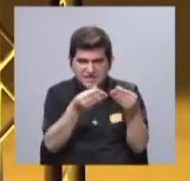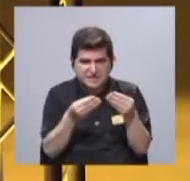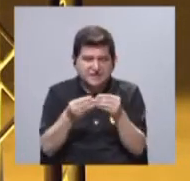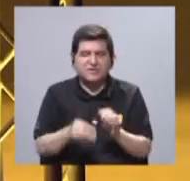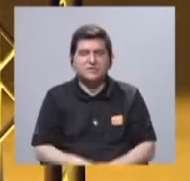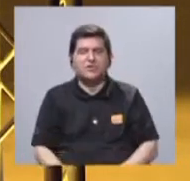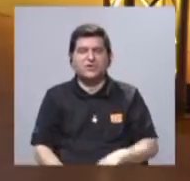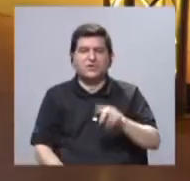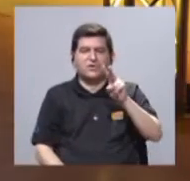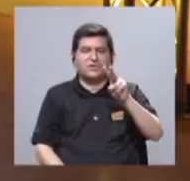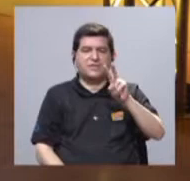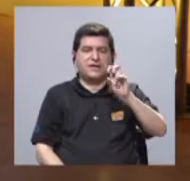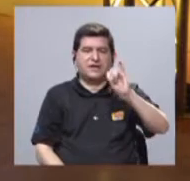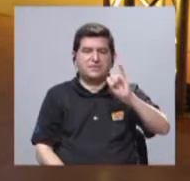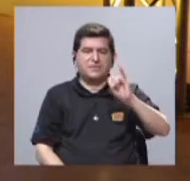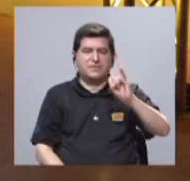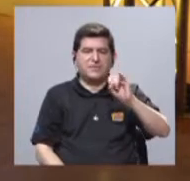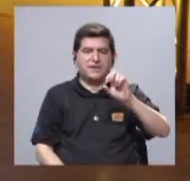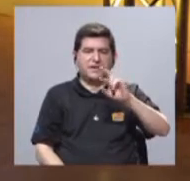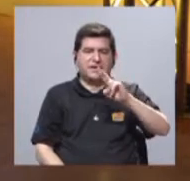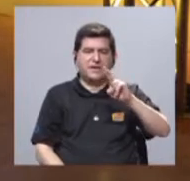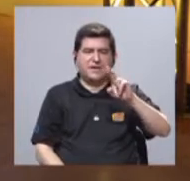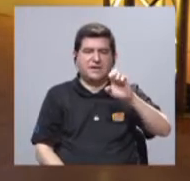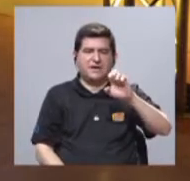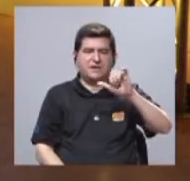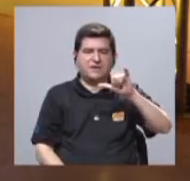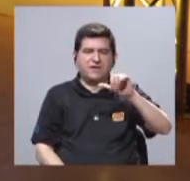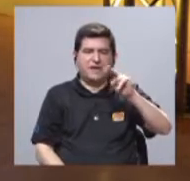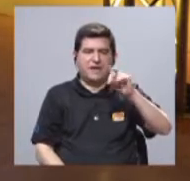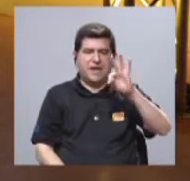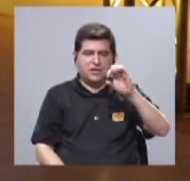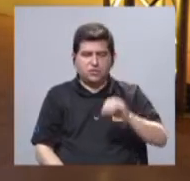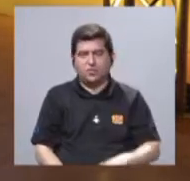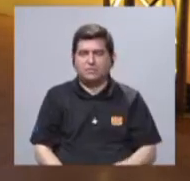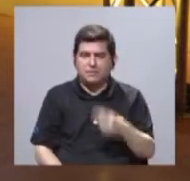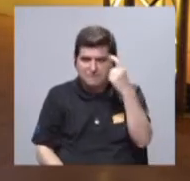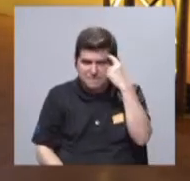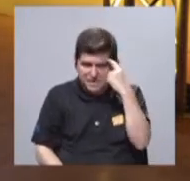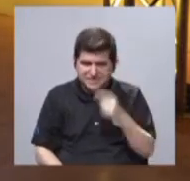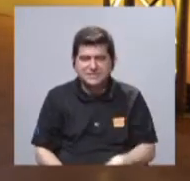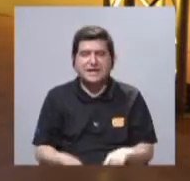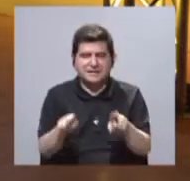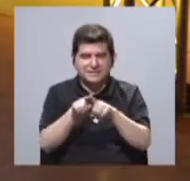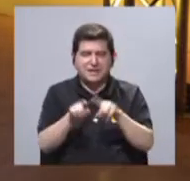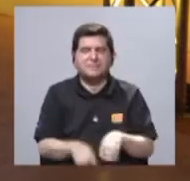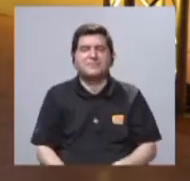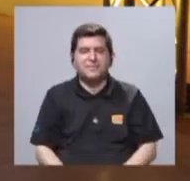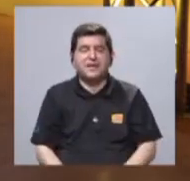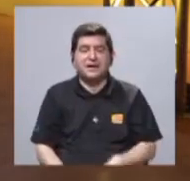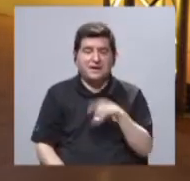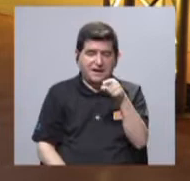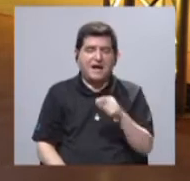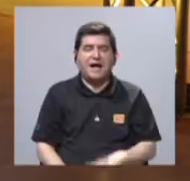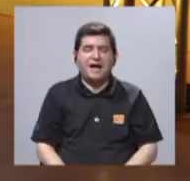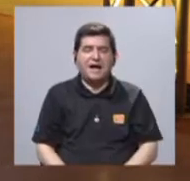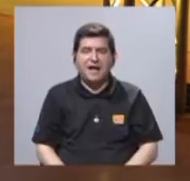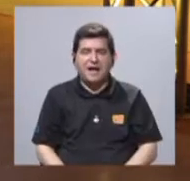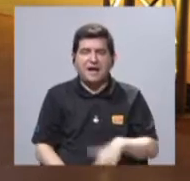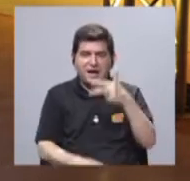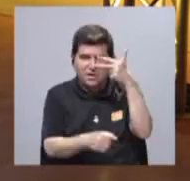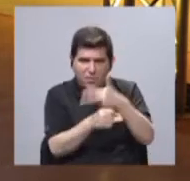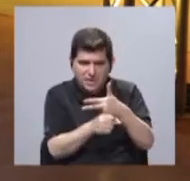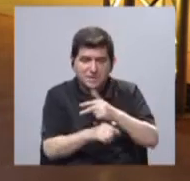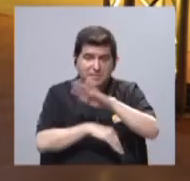el propio virreinato. Se plantea extender la autoridad mexicana al Reino de Guatemala, es decir,